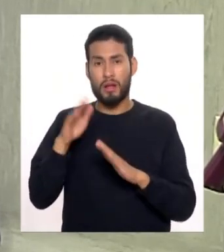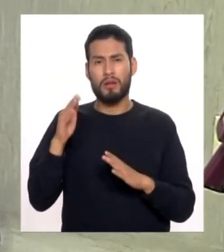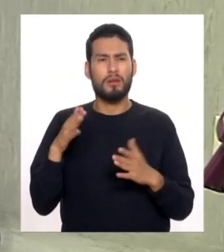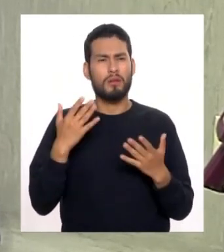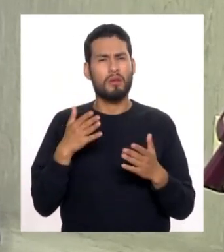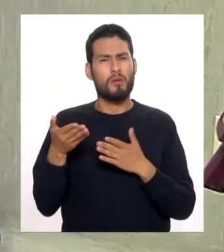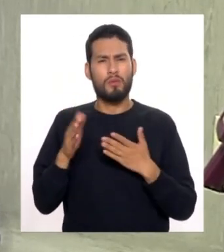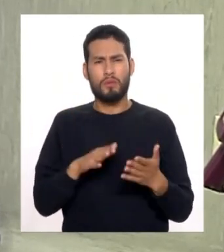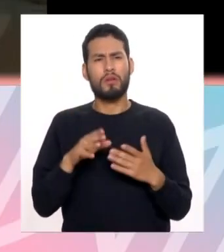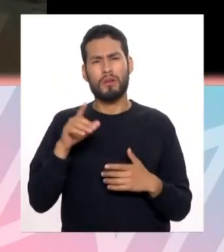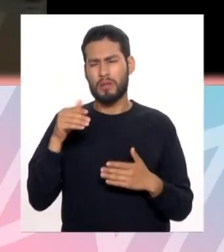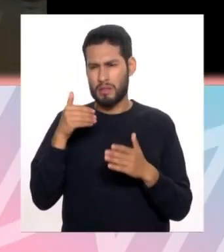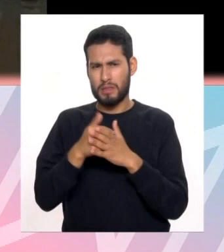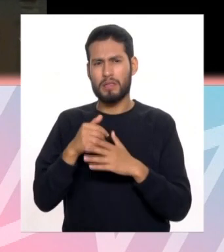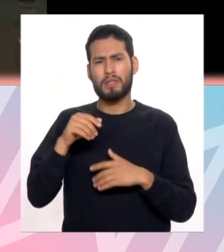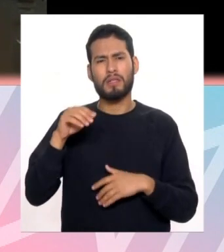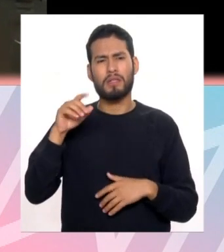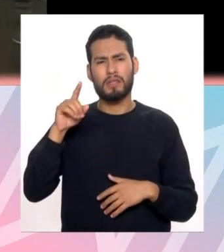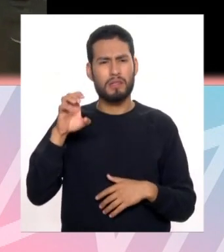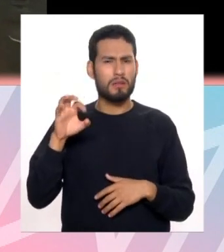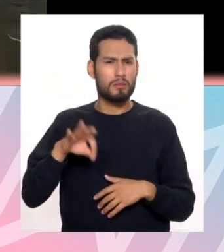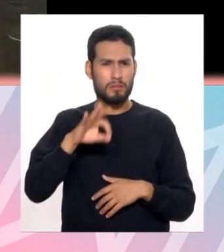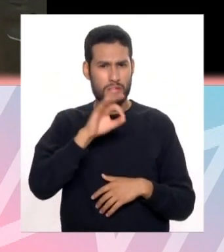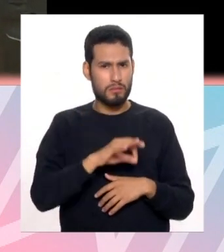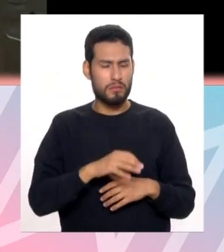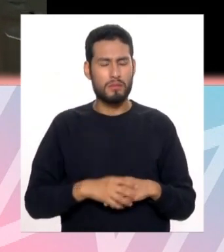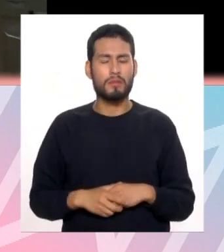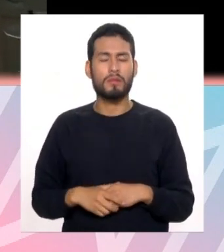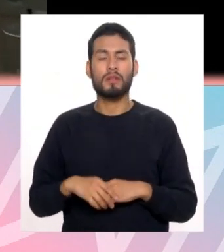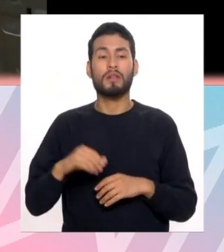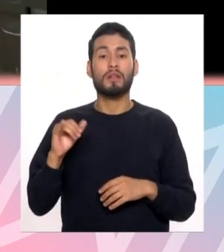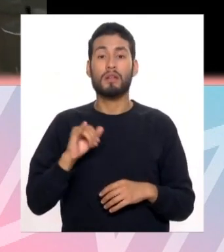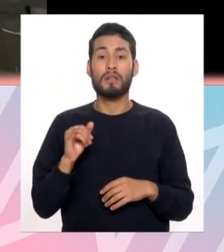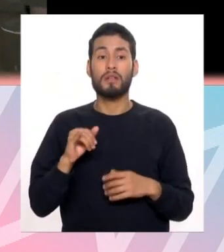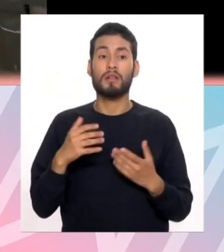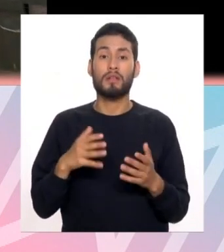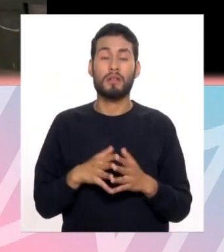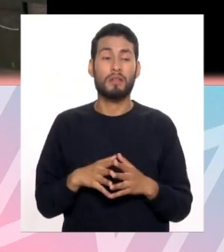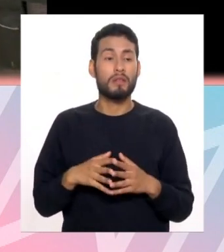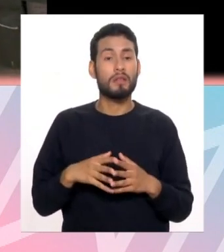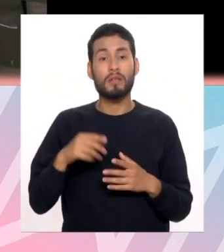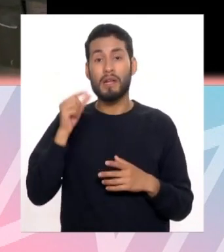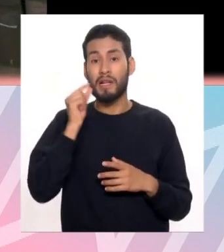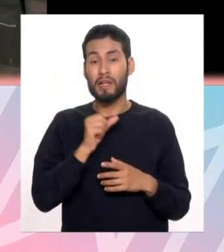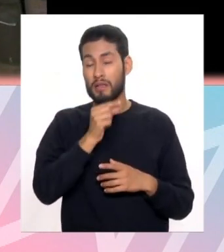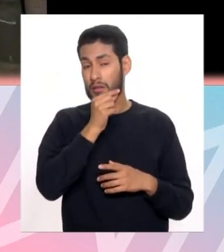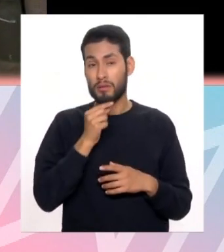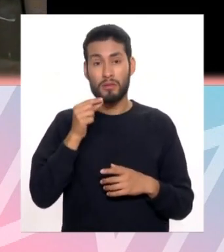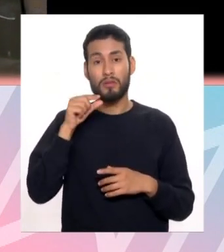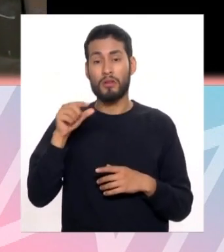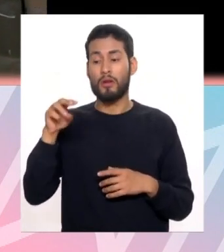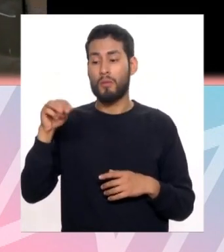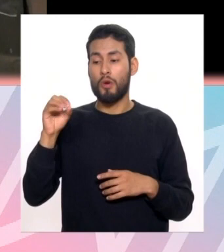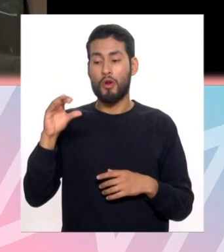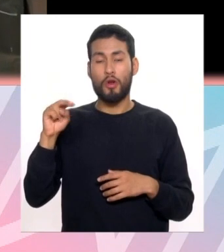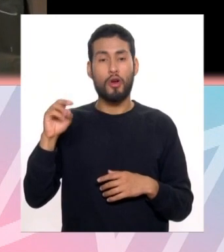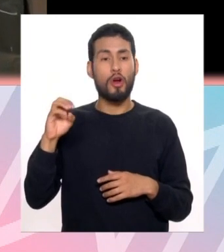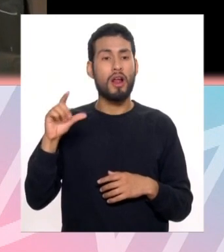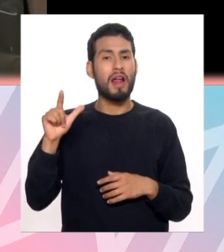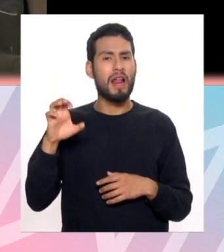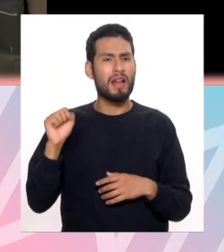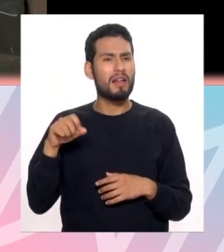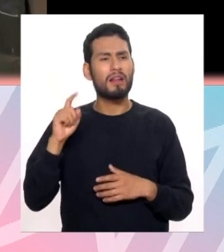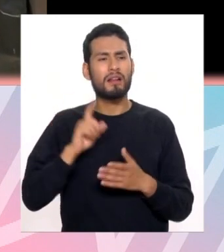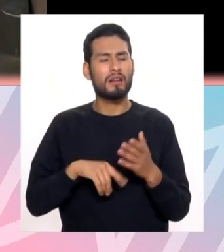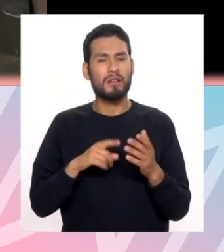una mortalidad del 100%. Y también hemos podido intervenir a gemelos monocoriales, son esos gemelos que